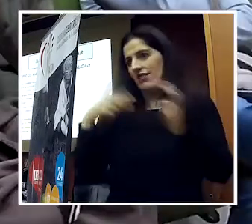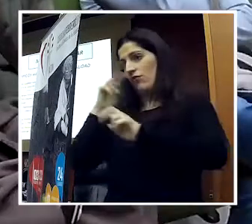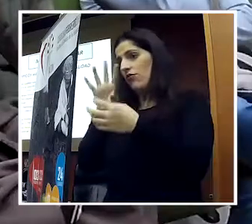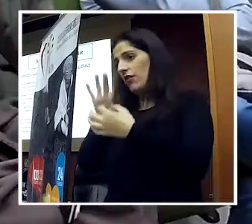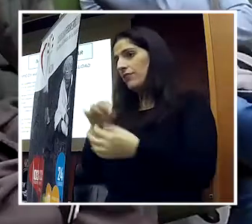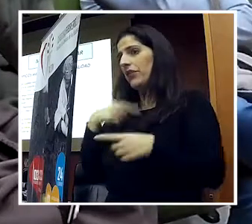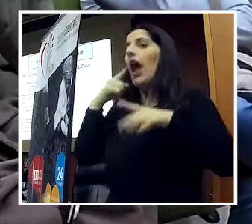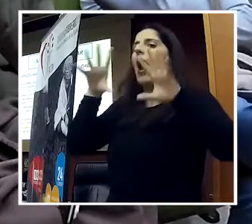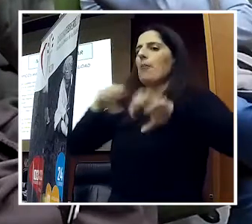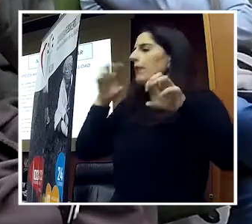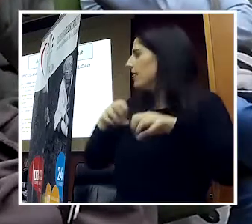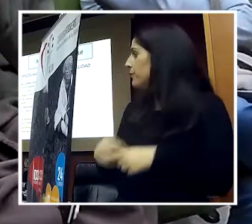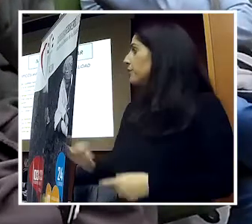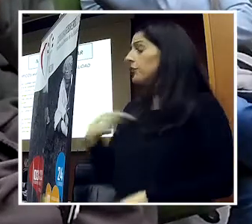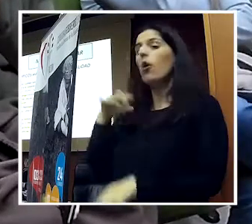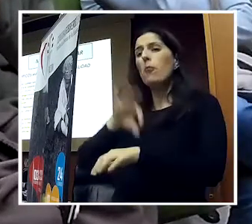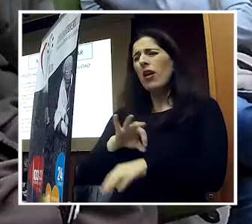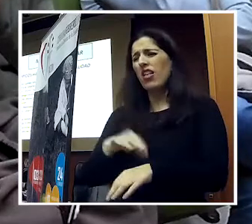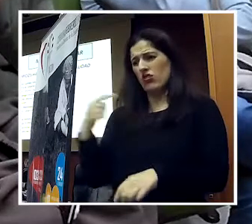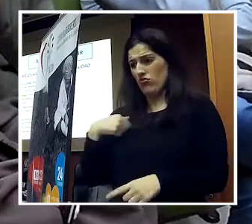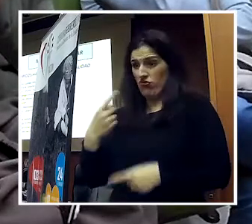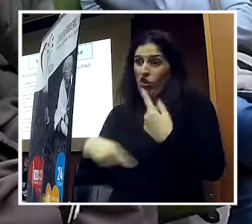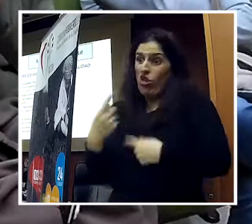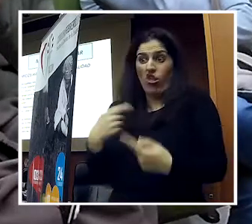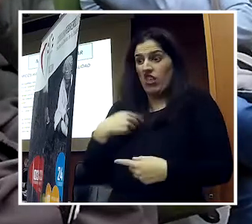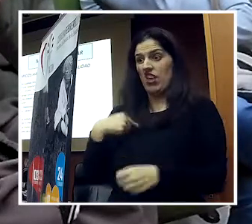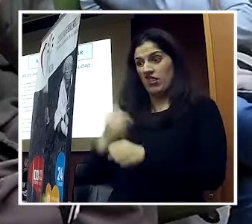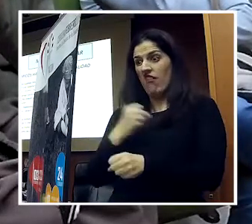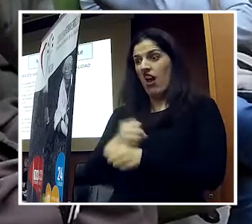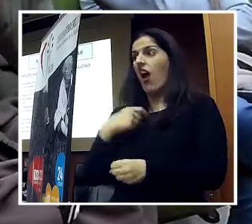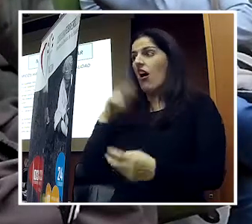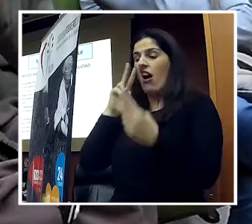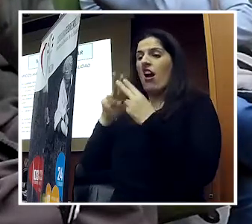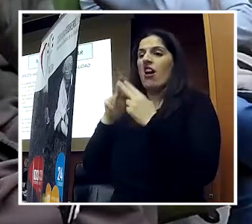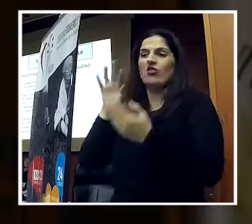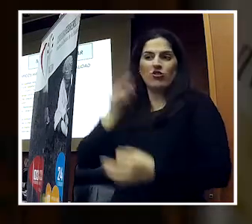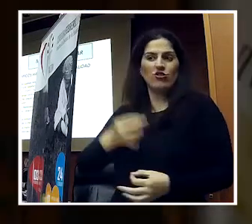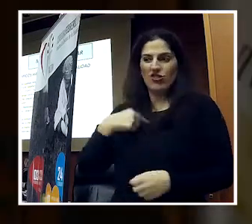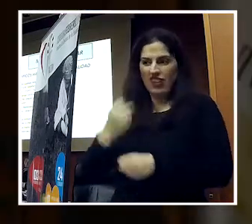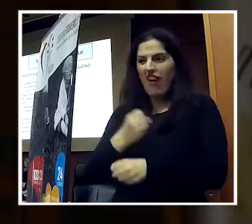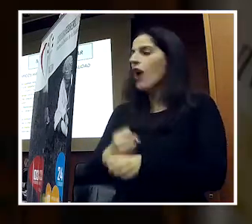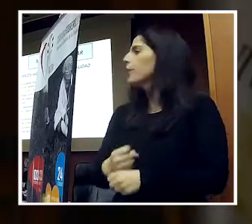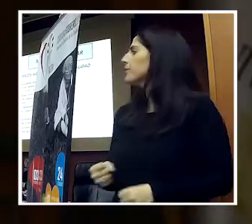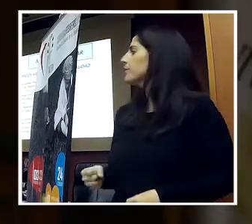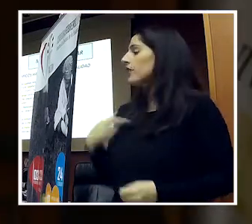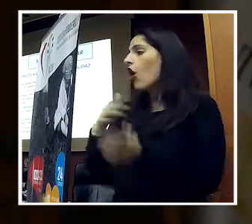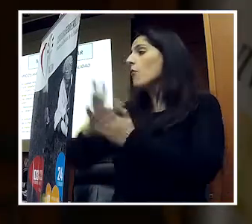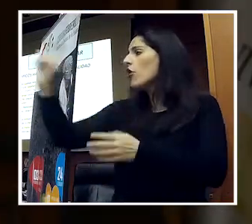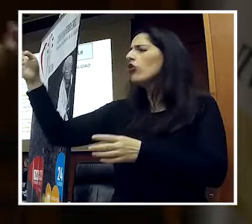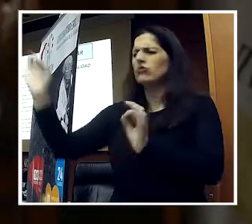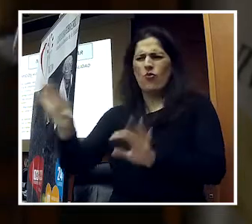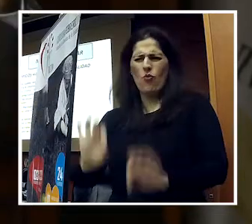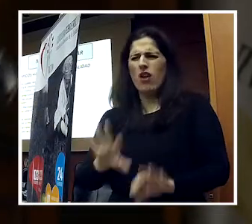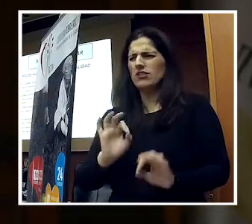Yo como médico de familia me encuentro con esto todos los días en mi consulta. Estoy seguro que Rafa Palomares, que Fernando, que todos los compañeros que me acompañan, nuestros